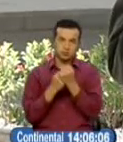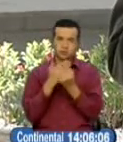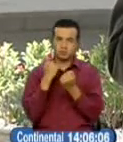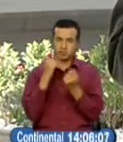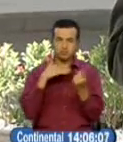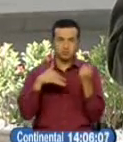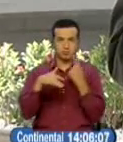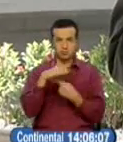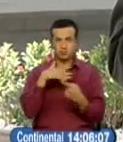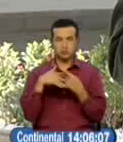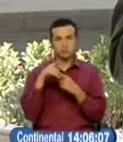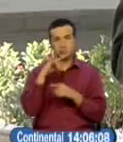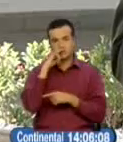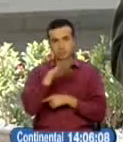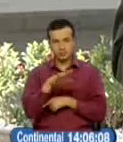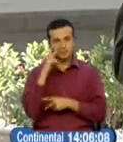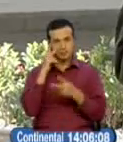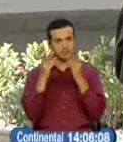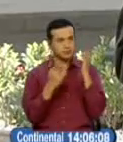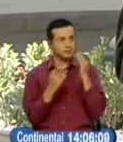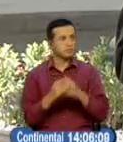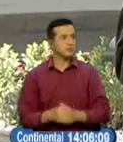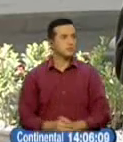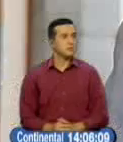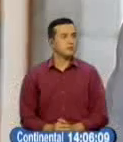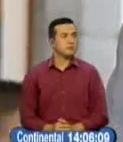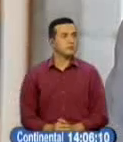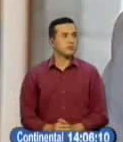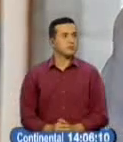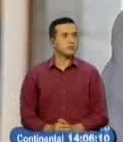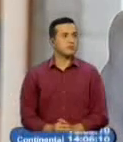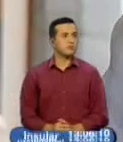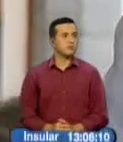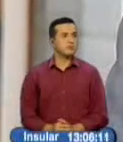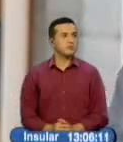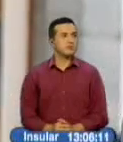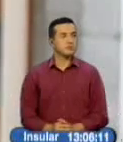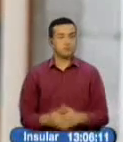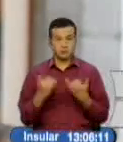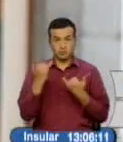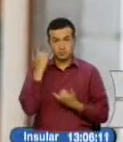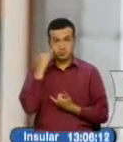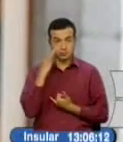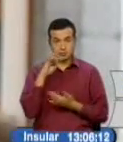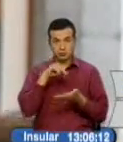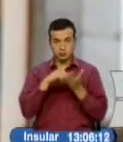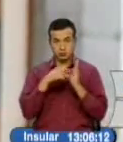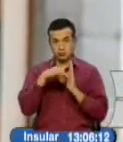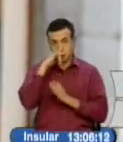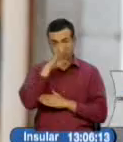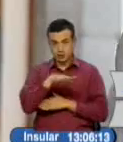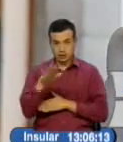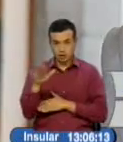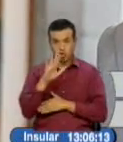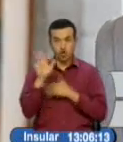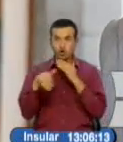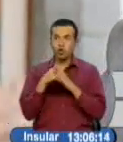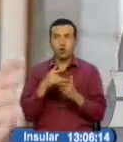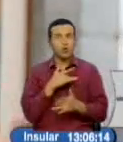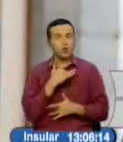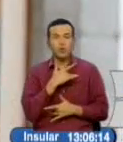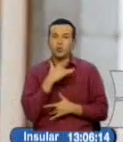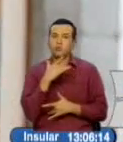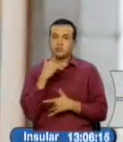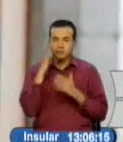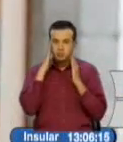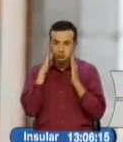las condiciones de nuestros niños. Escuchemos. No solo esta fecha es recordar al niño que todos llevamos y a la